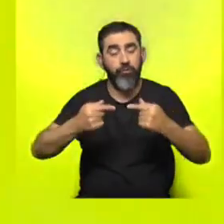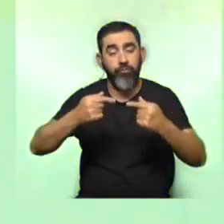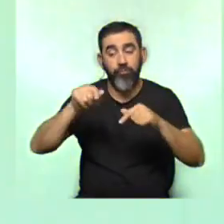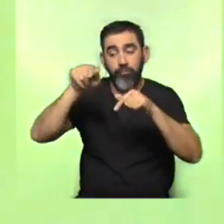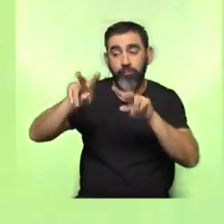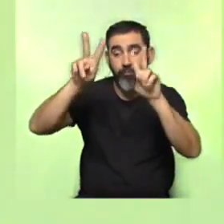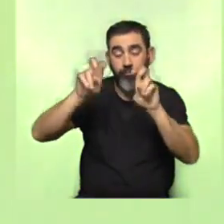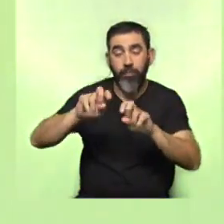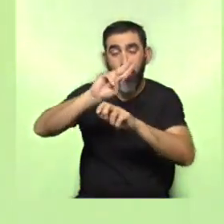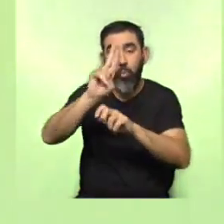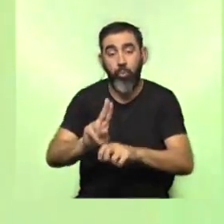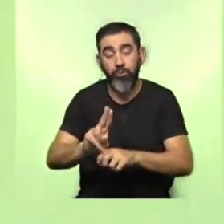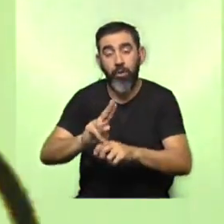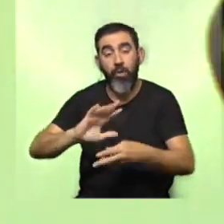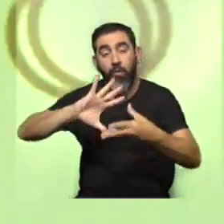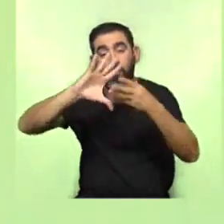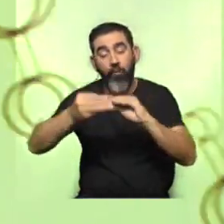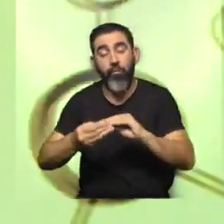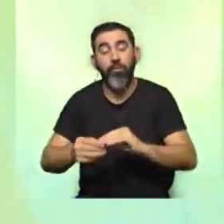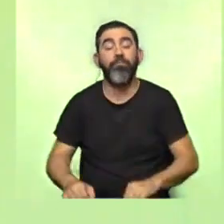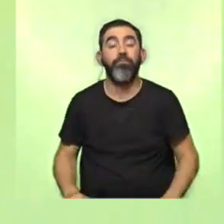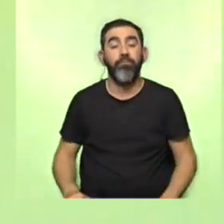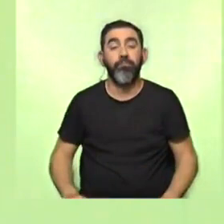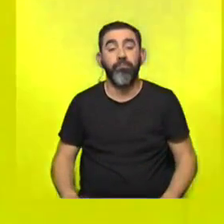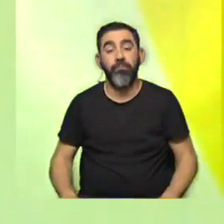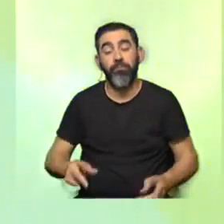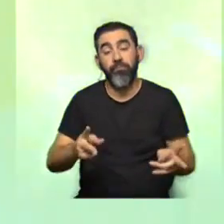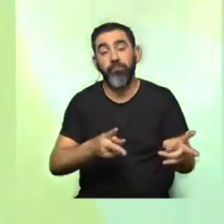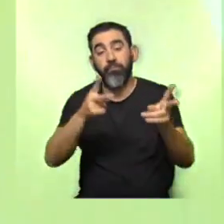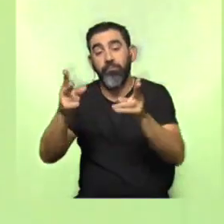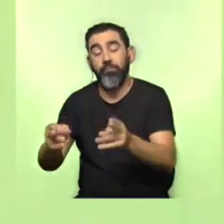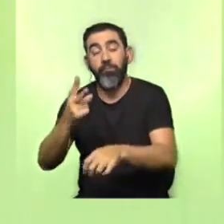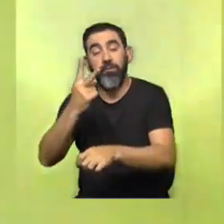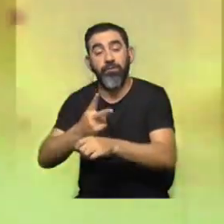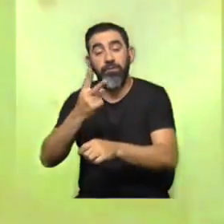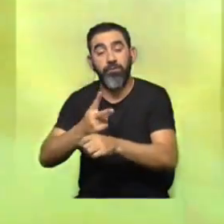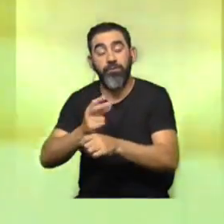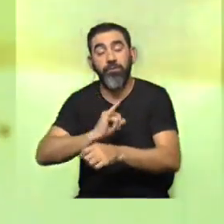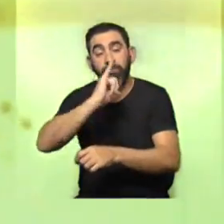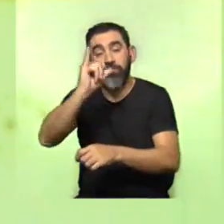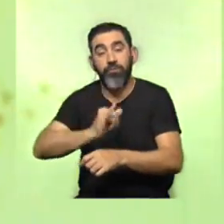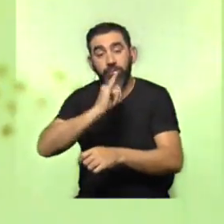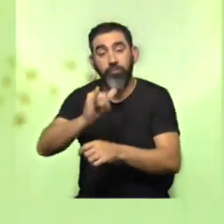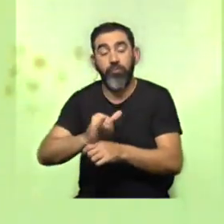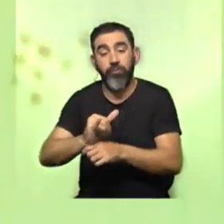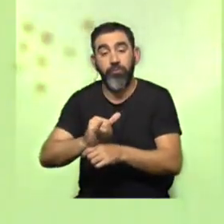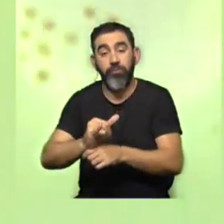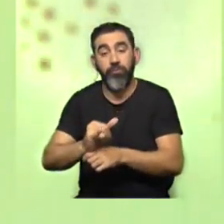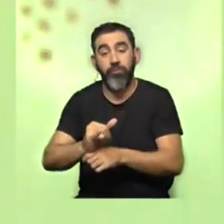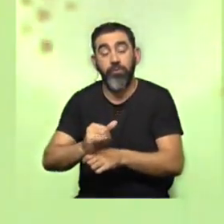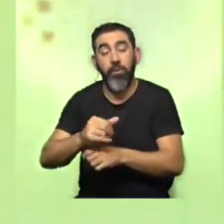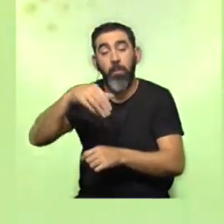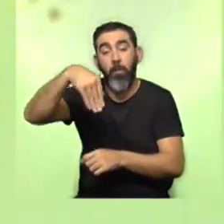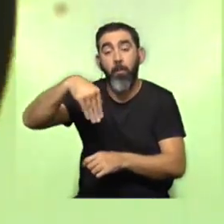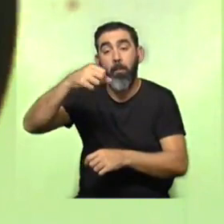arqueología utilizando las herramientas de la arqueometría. En esta otra parte, en esta segunda parte del informe, Mariela Pistón, que es profesora